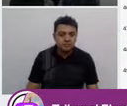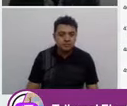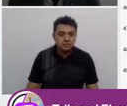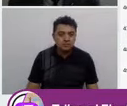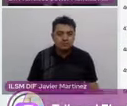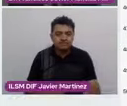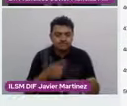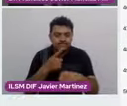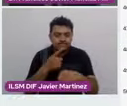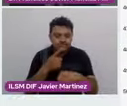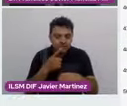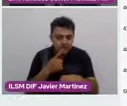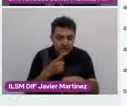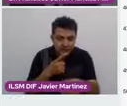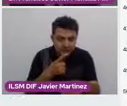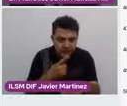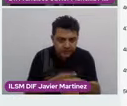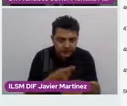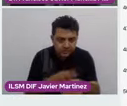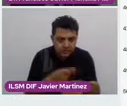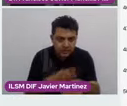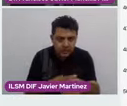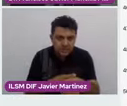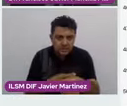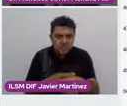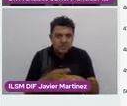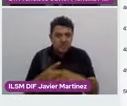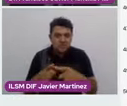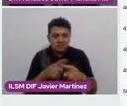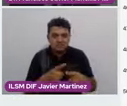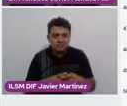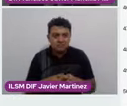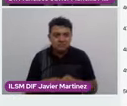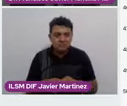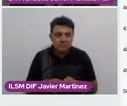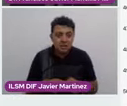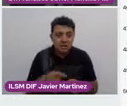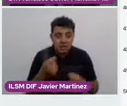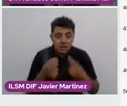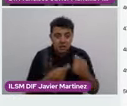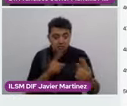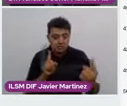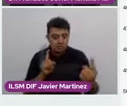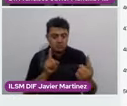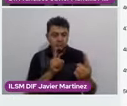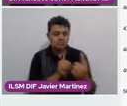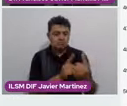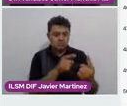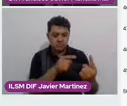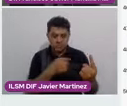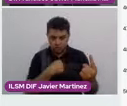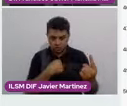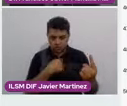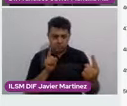Enfermedades autoinmunes, por ejemplo, pacientes que han acudido con un servidor por